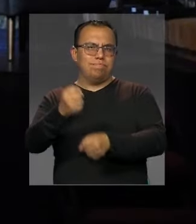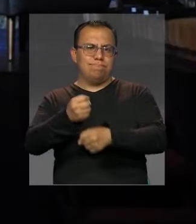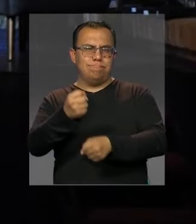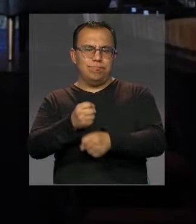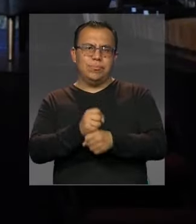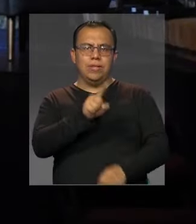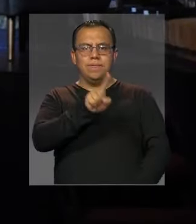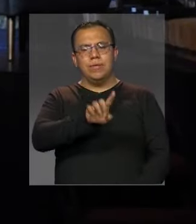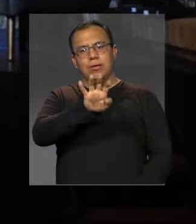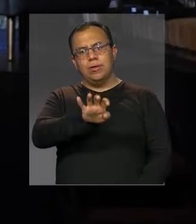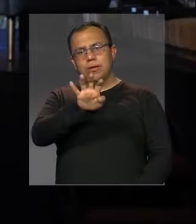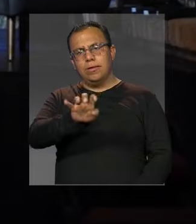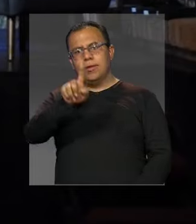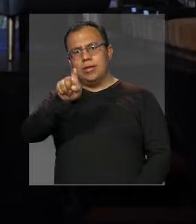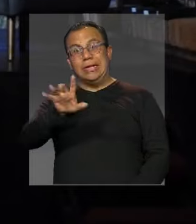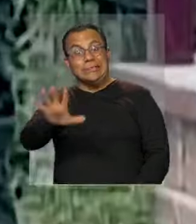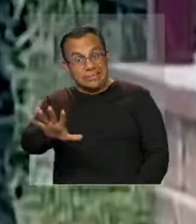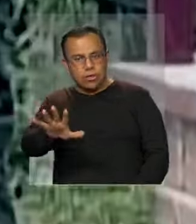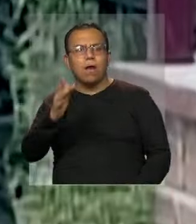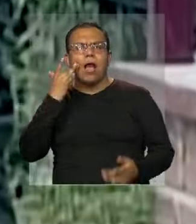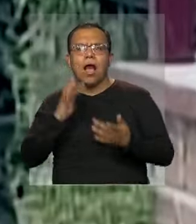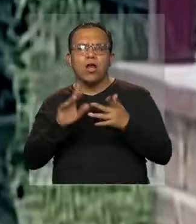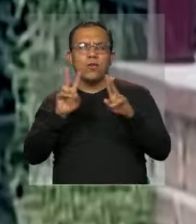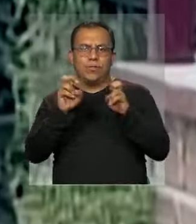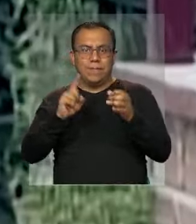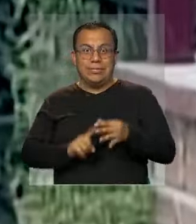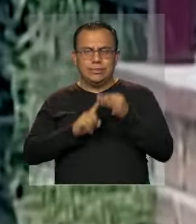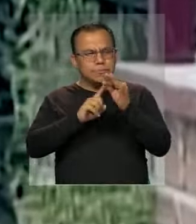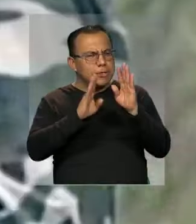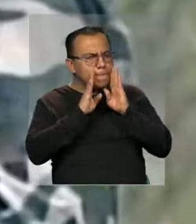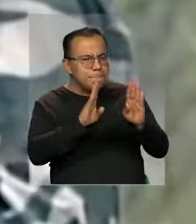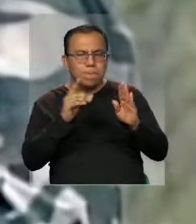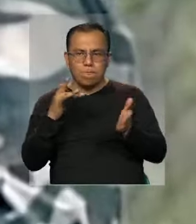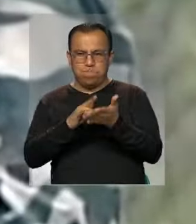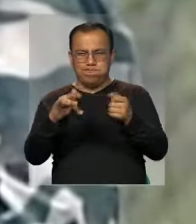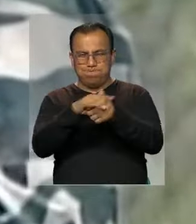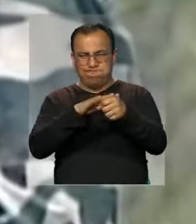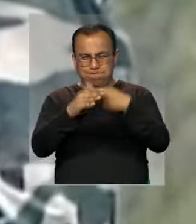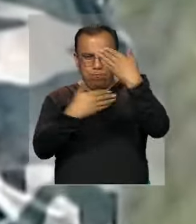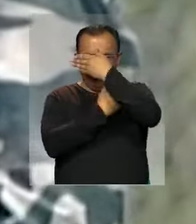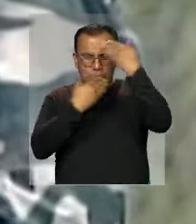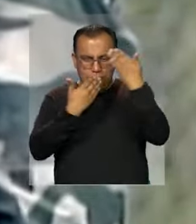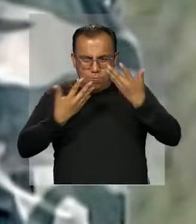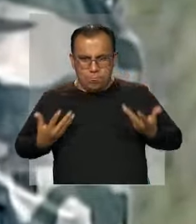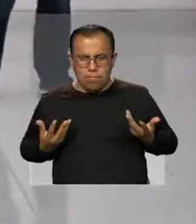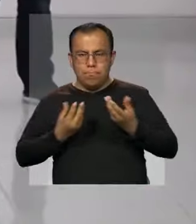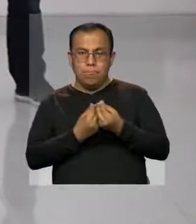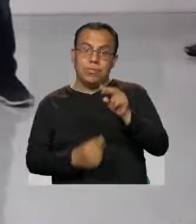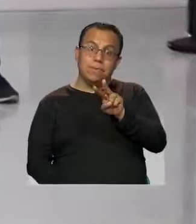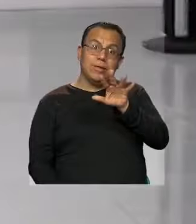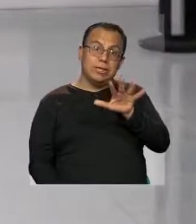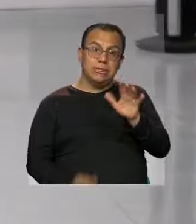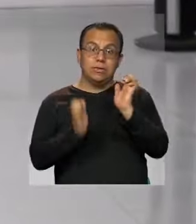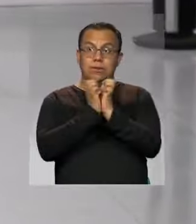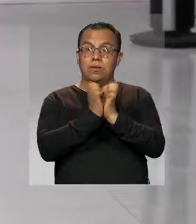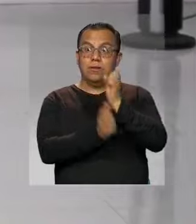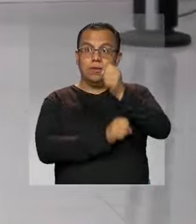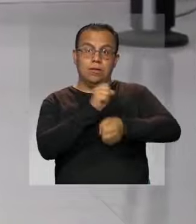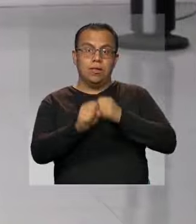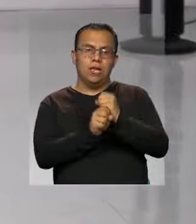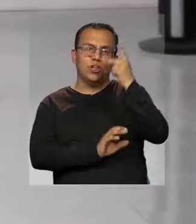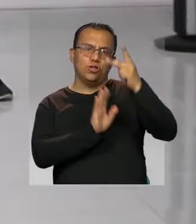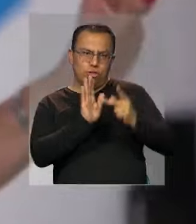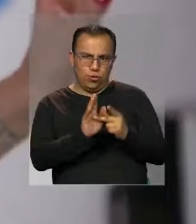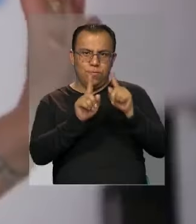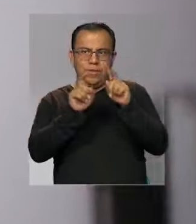en 1995, cubriendo con especial atención el conflicto armado en Colombia. El 25 de mayo del año 2000, en el